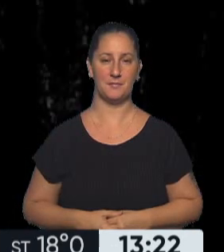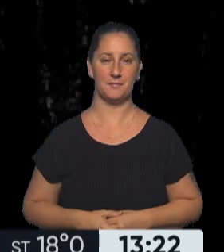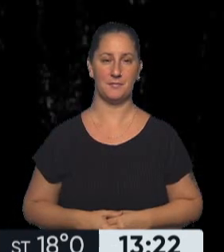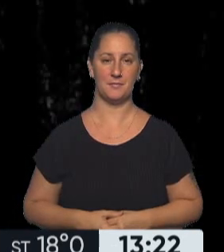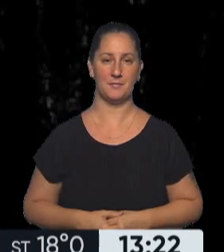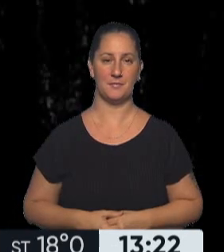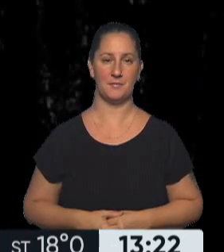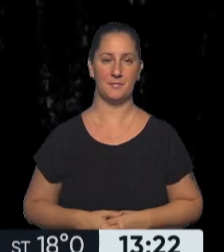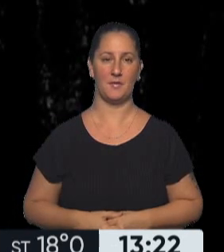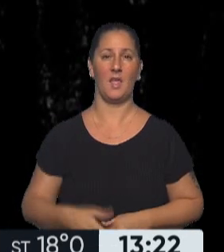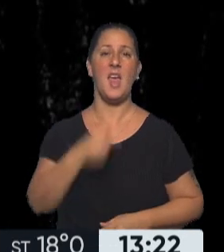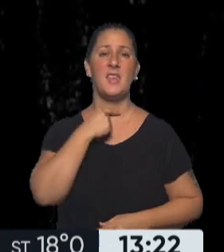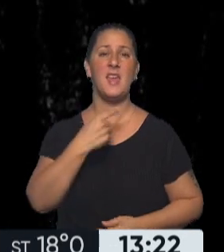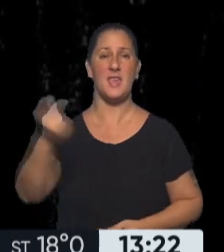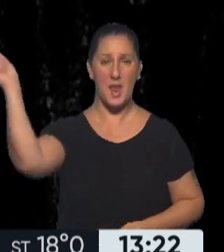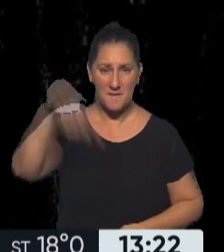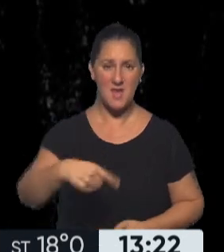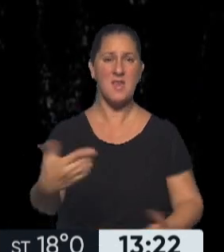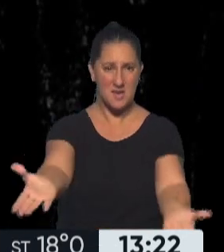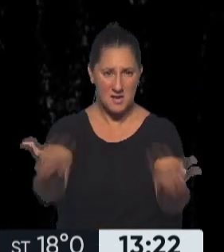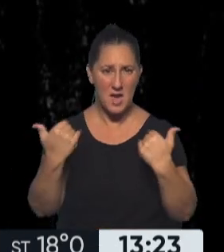Si quieren venir, que vengan,